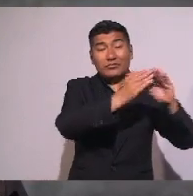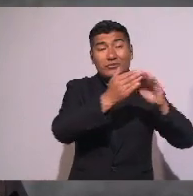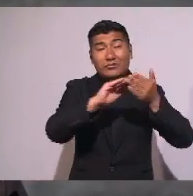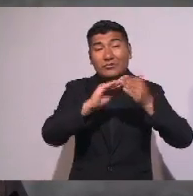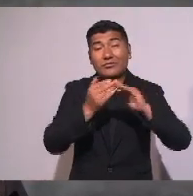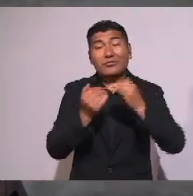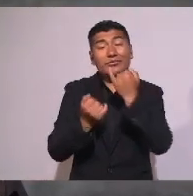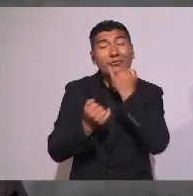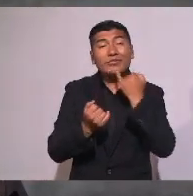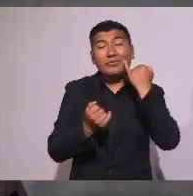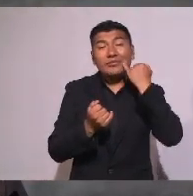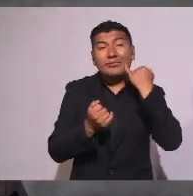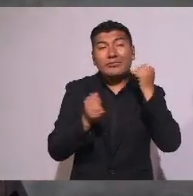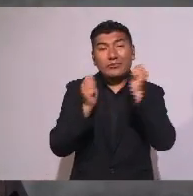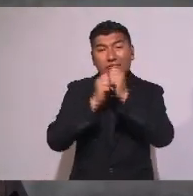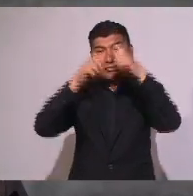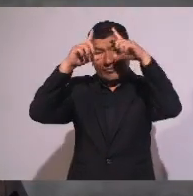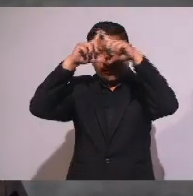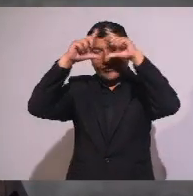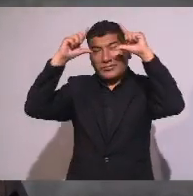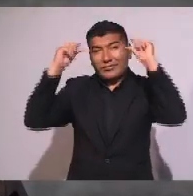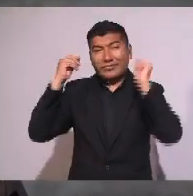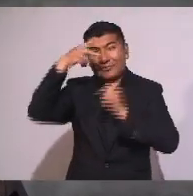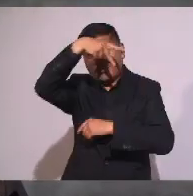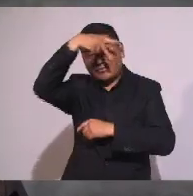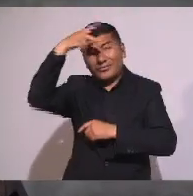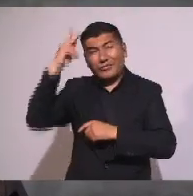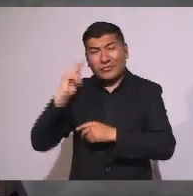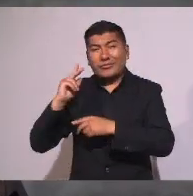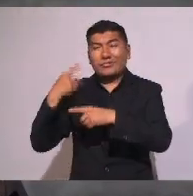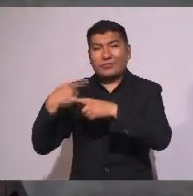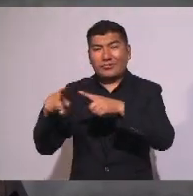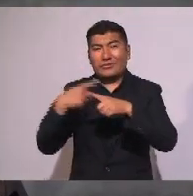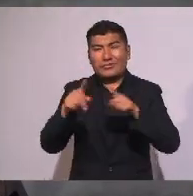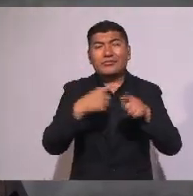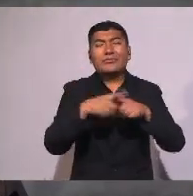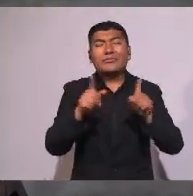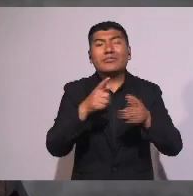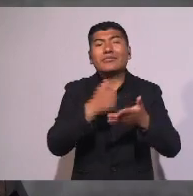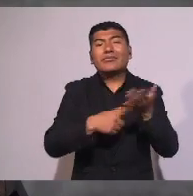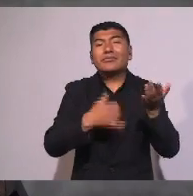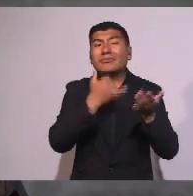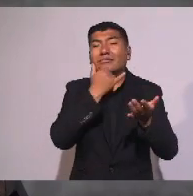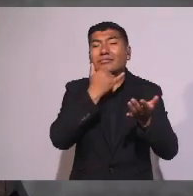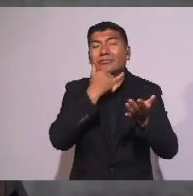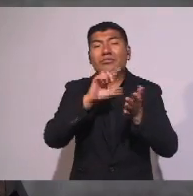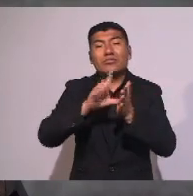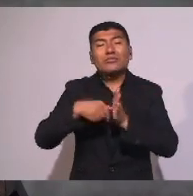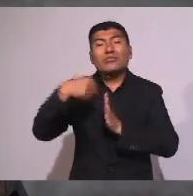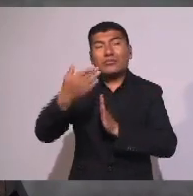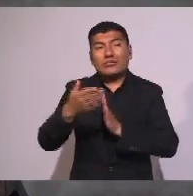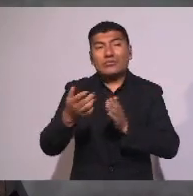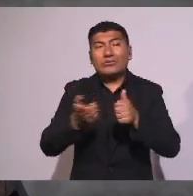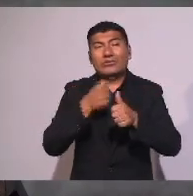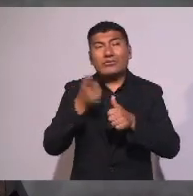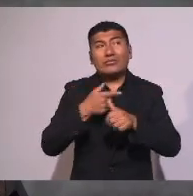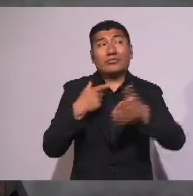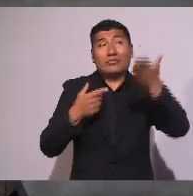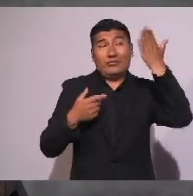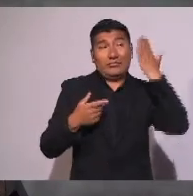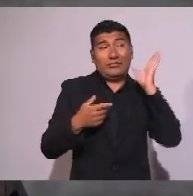claro, ha venido con Moisés, con la Pascua, etc. Pero ¿qué pasó después de los primeros padres